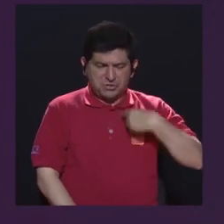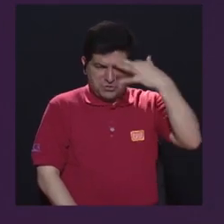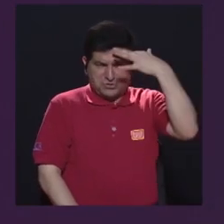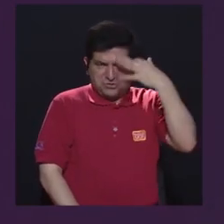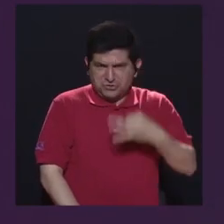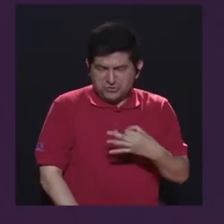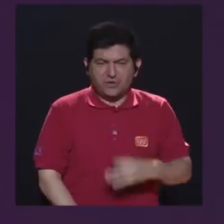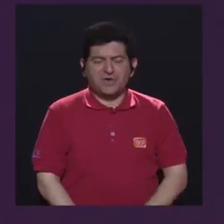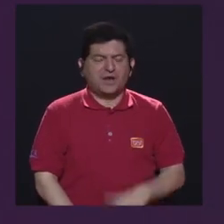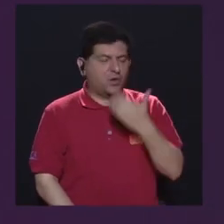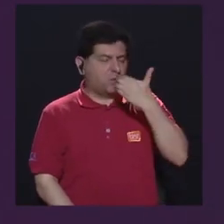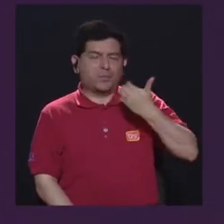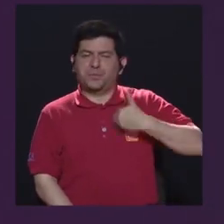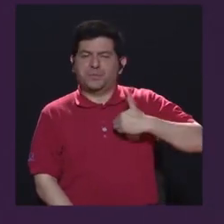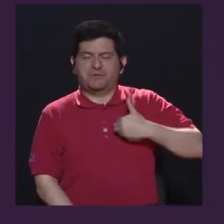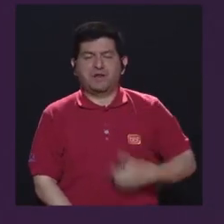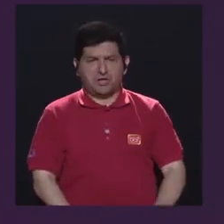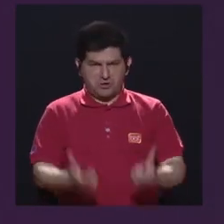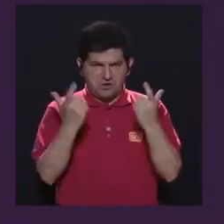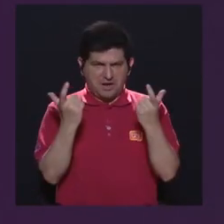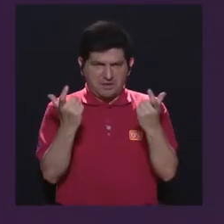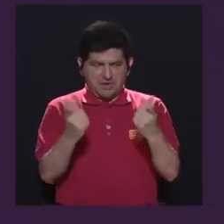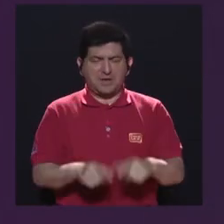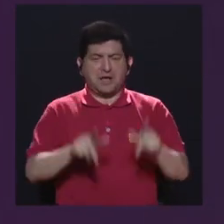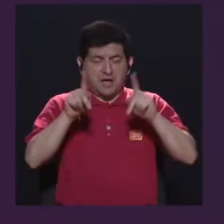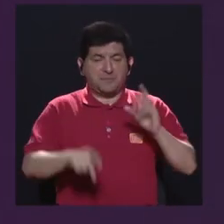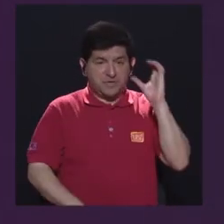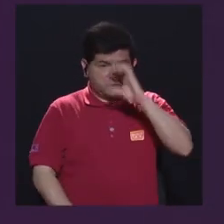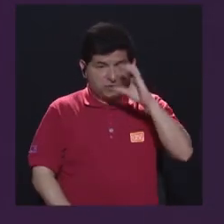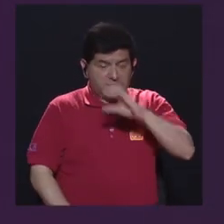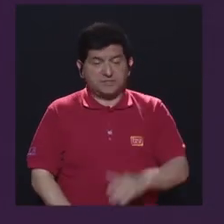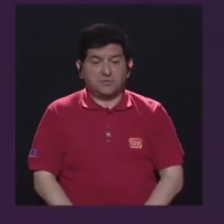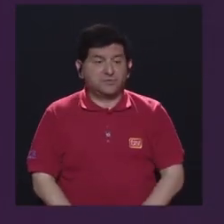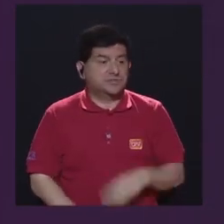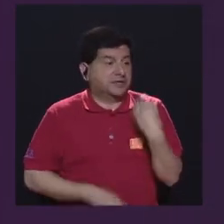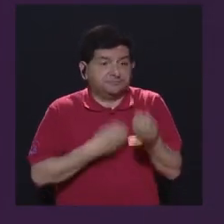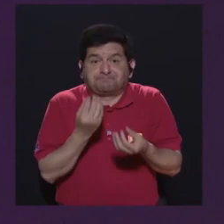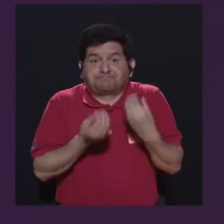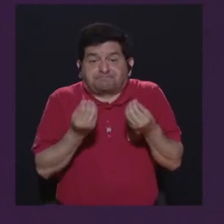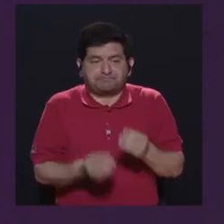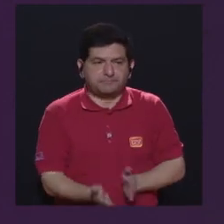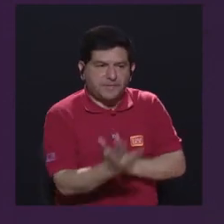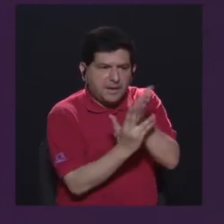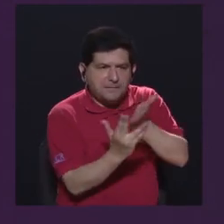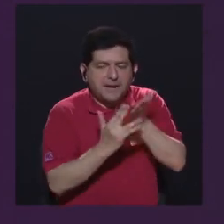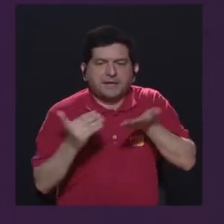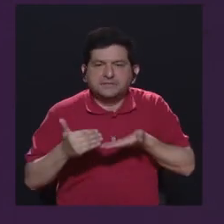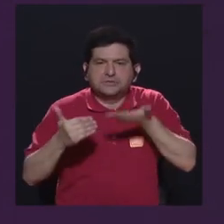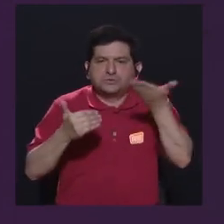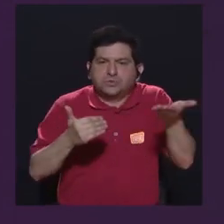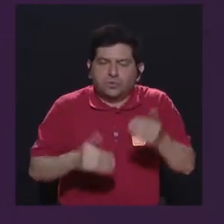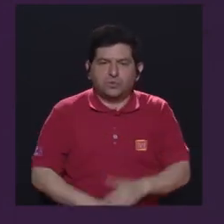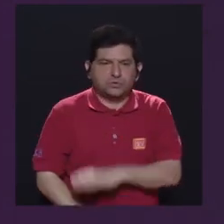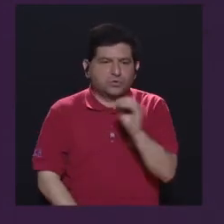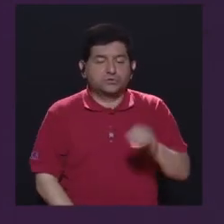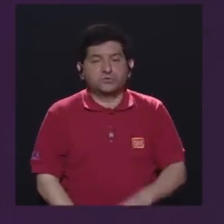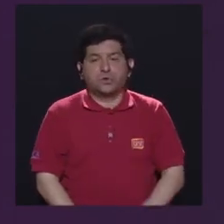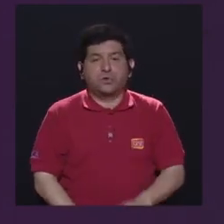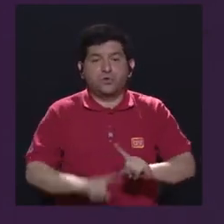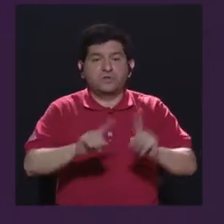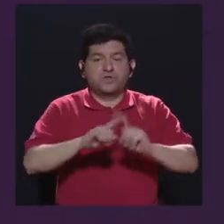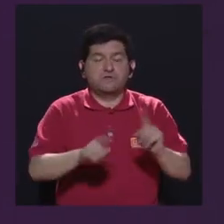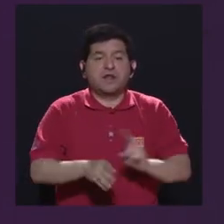que es el mito del privilegio, que el capitalismo a las que nos hemos buscado la vida y cómo acceder a algunas cosas o a algunos clientes